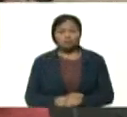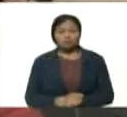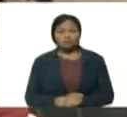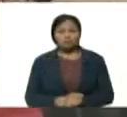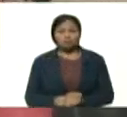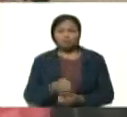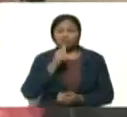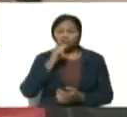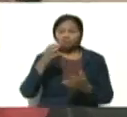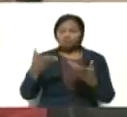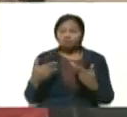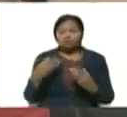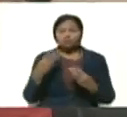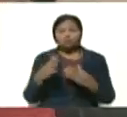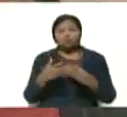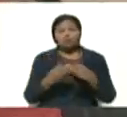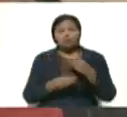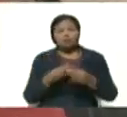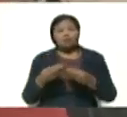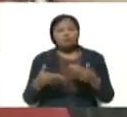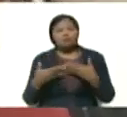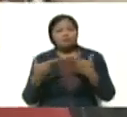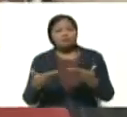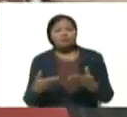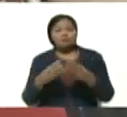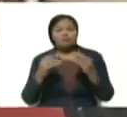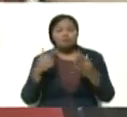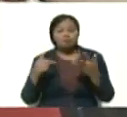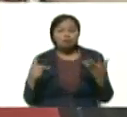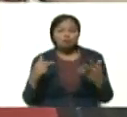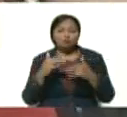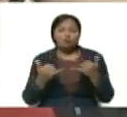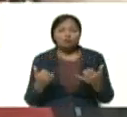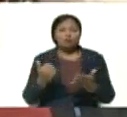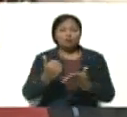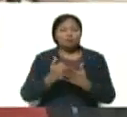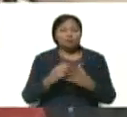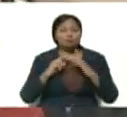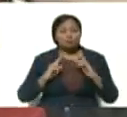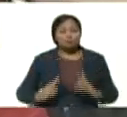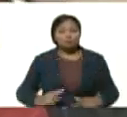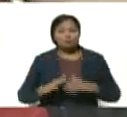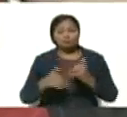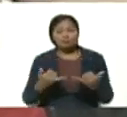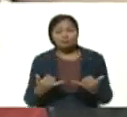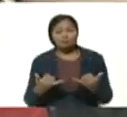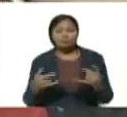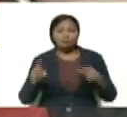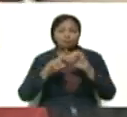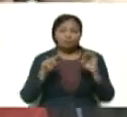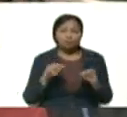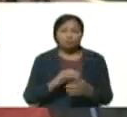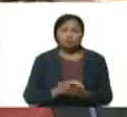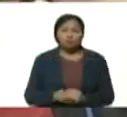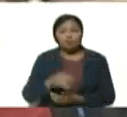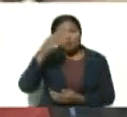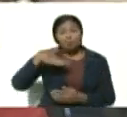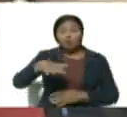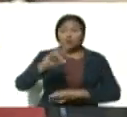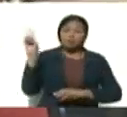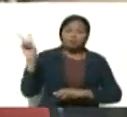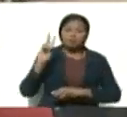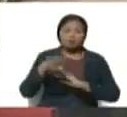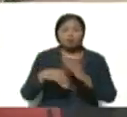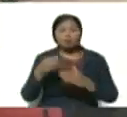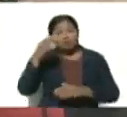quien recibirá y hará entrega de toda esta ayuda humanitaria desde el pueblo venezolano